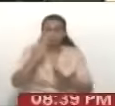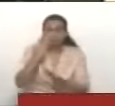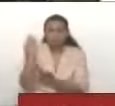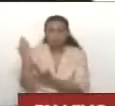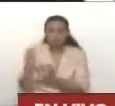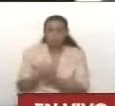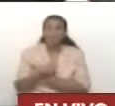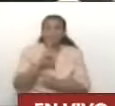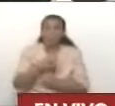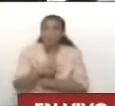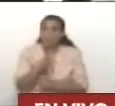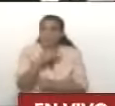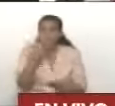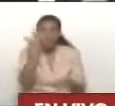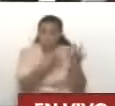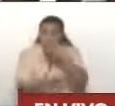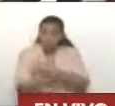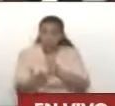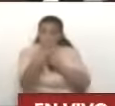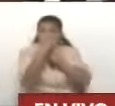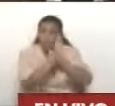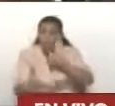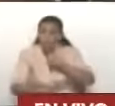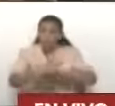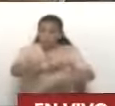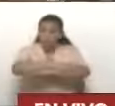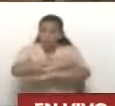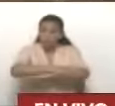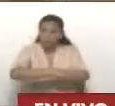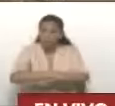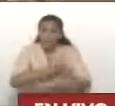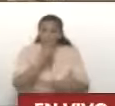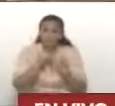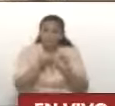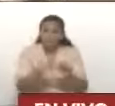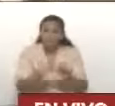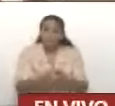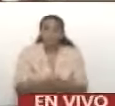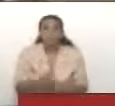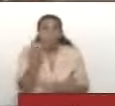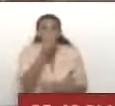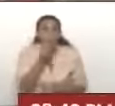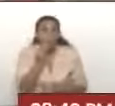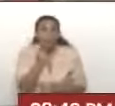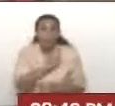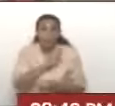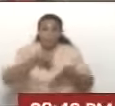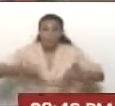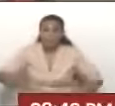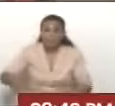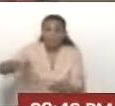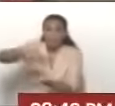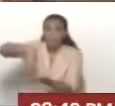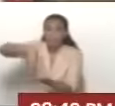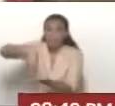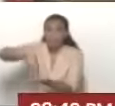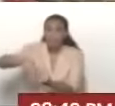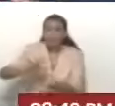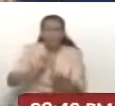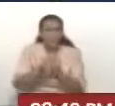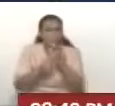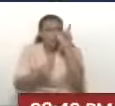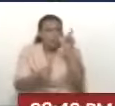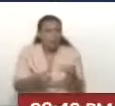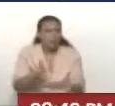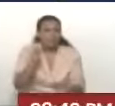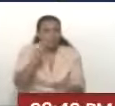Y sin duda alguna es un referente de la juventud monaguense, de esa juventud que hace deporte, pero